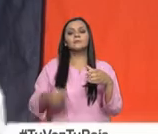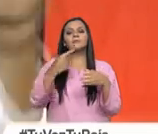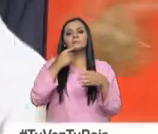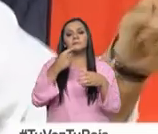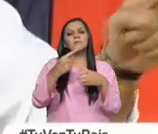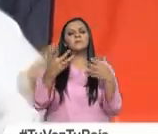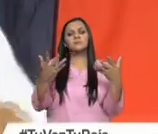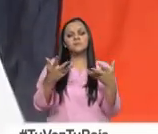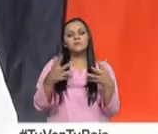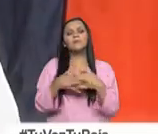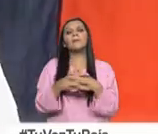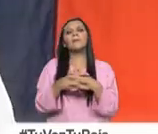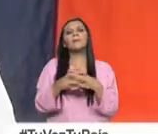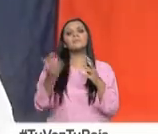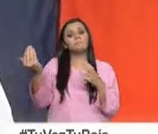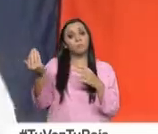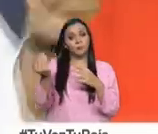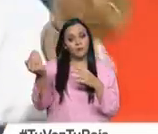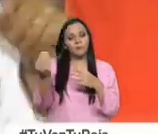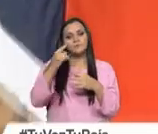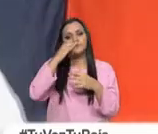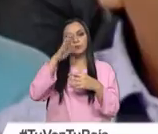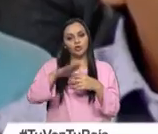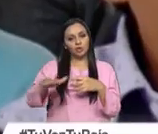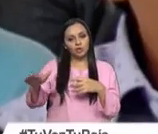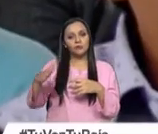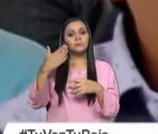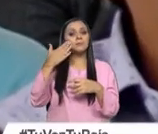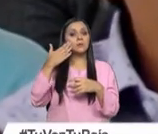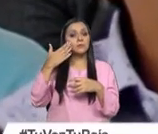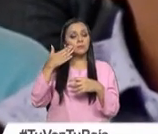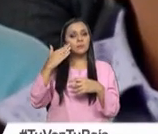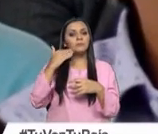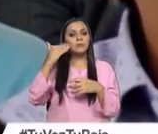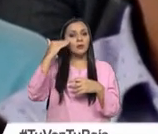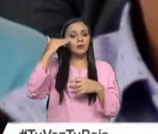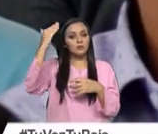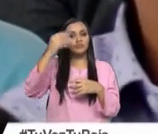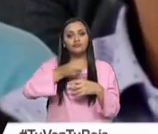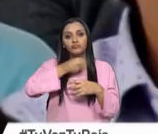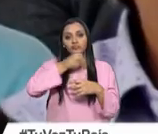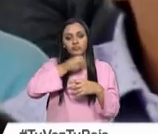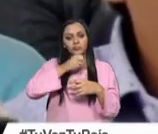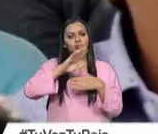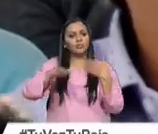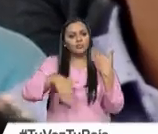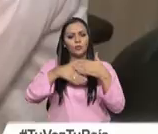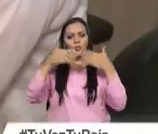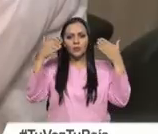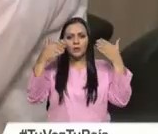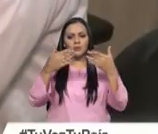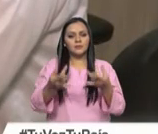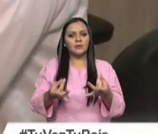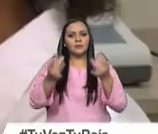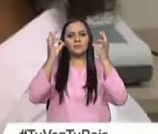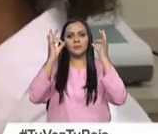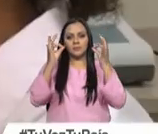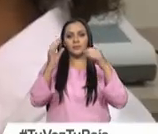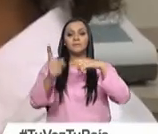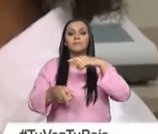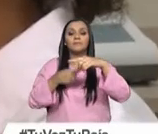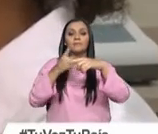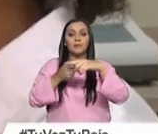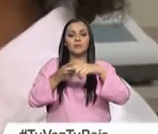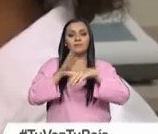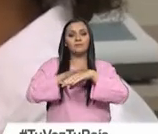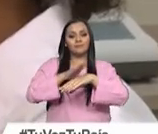manifestó que ahora los jubilados, niños, madres de familia y adultos mayores recibirán atención de calidad. Además, enfatizó